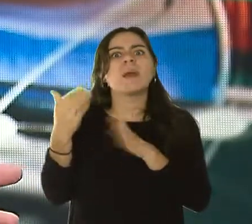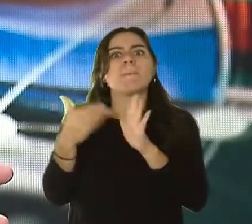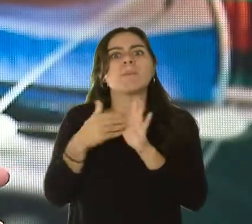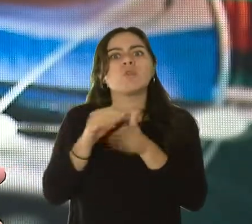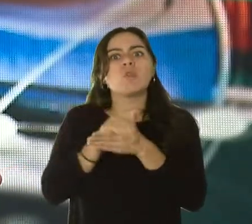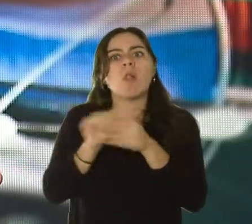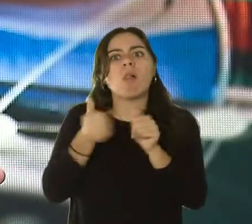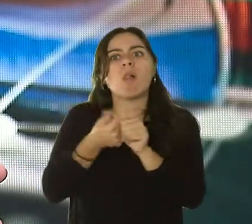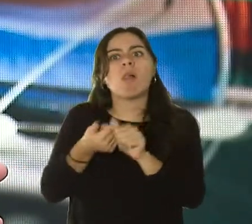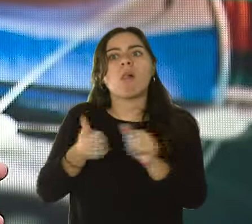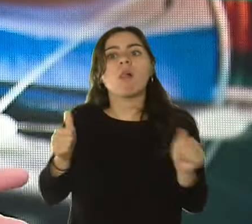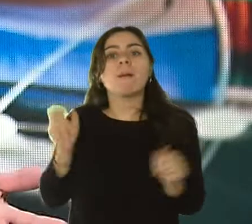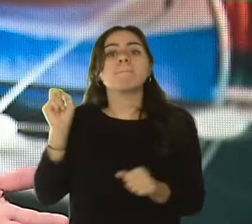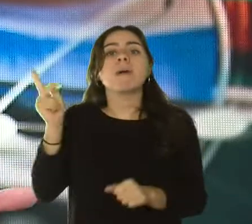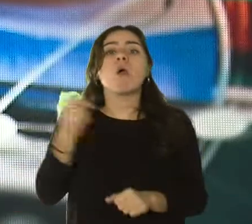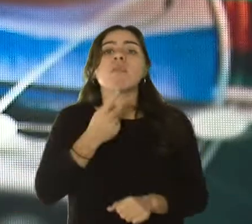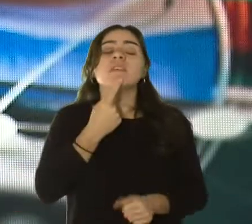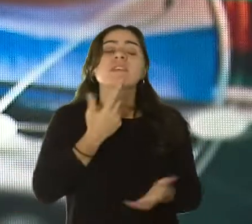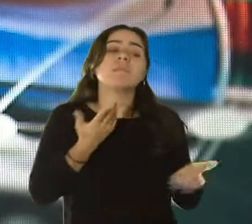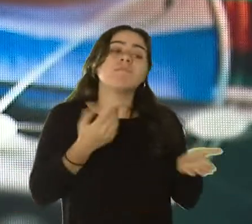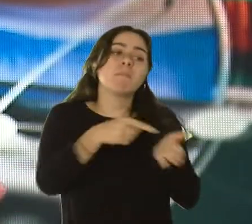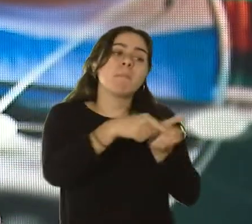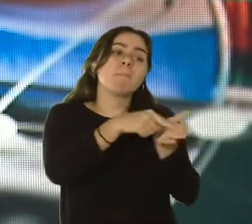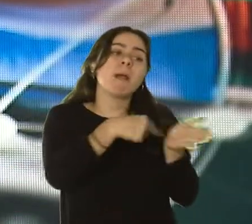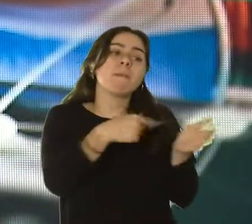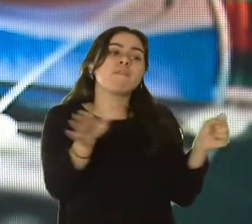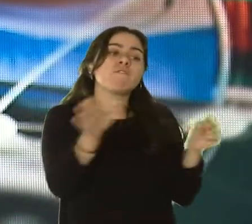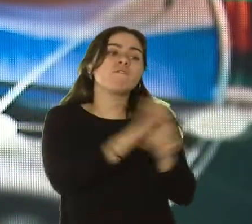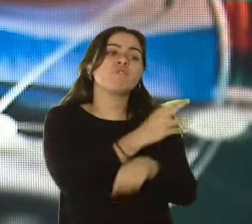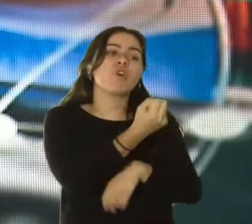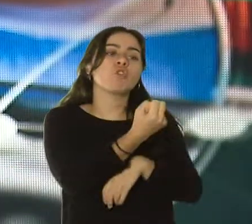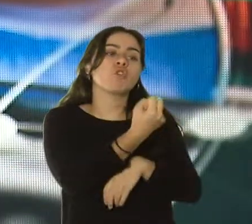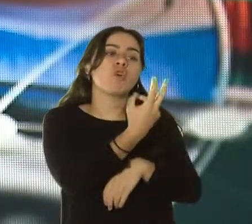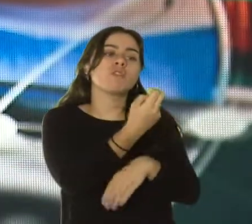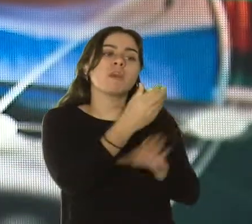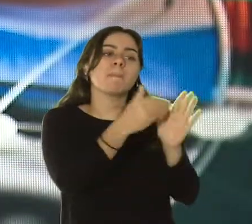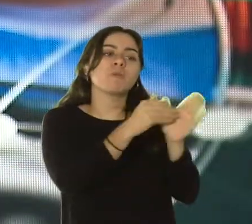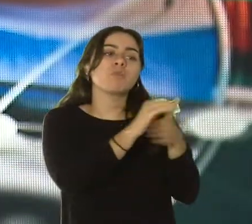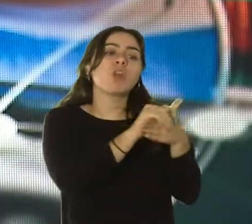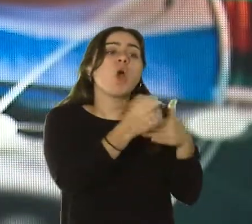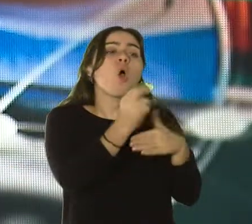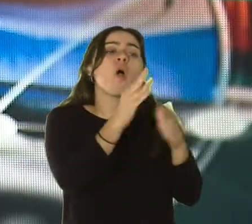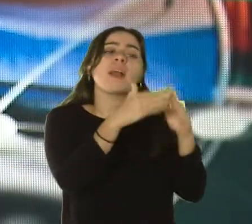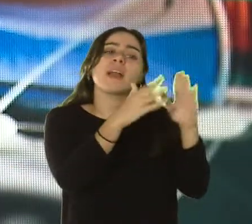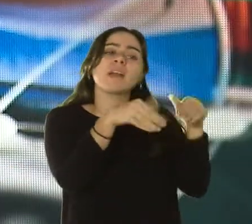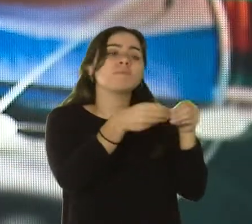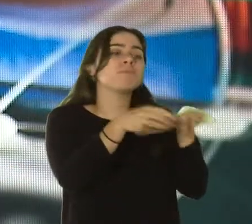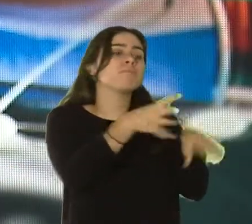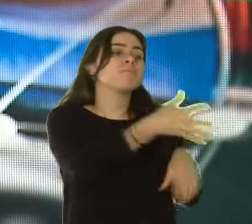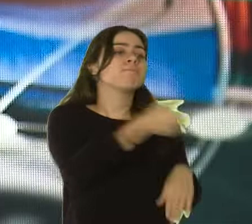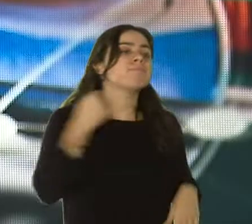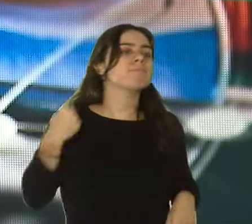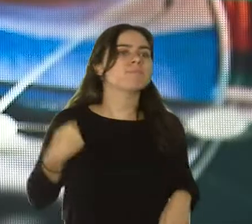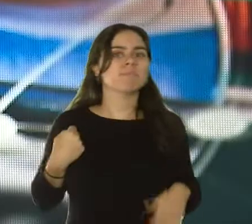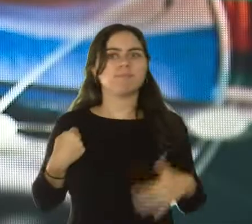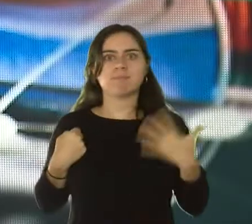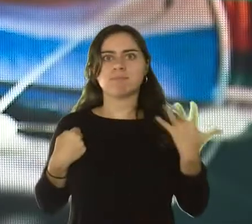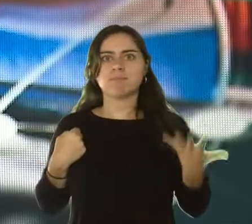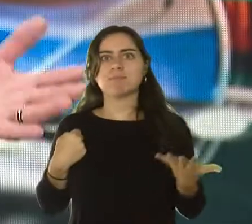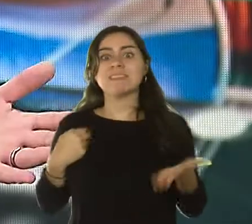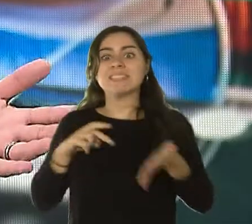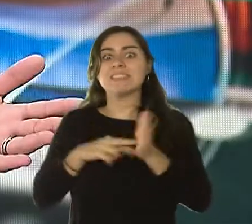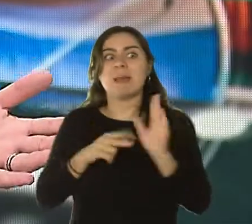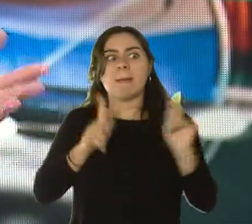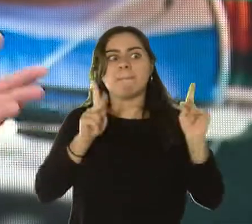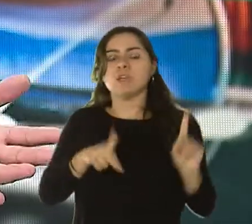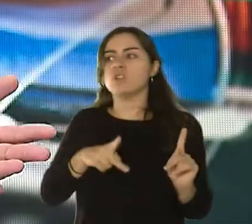pesos o te quito la casa. Entonces, ¿qué puede hacer esa persona, verdad, bajo ese escenario fáctico? Pues mira, va a tener que tratar de llegar a